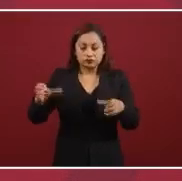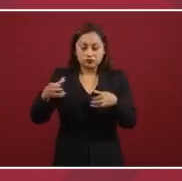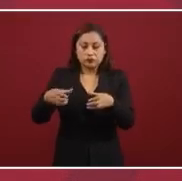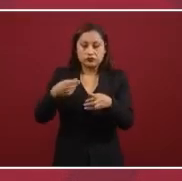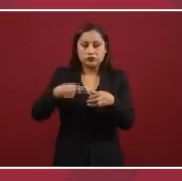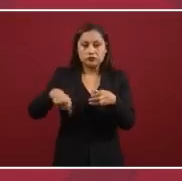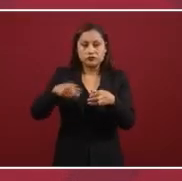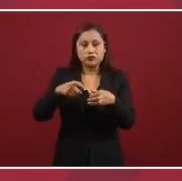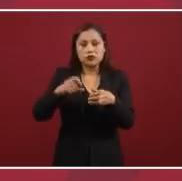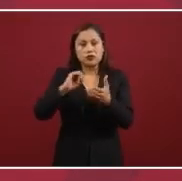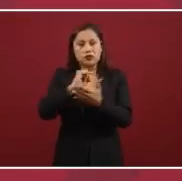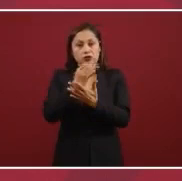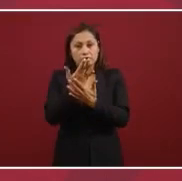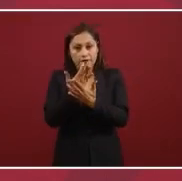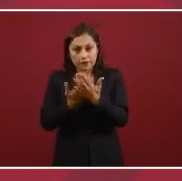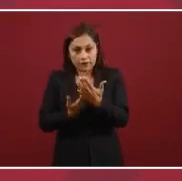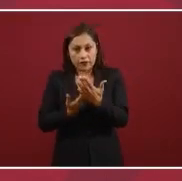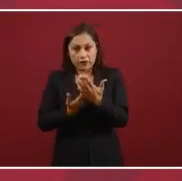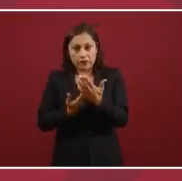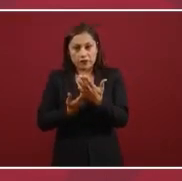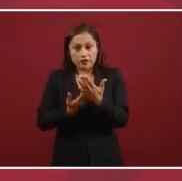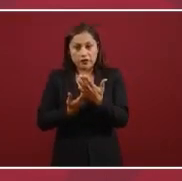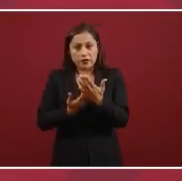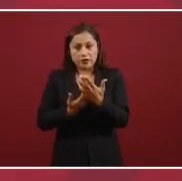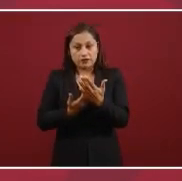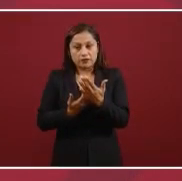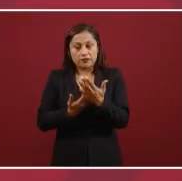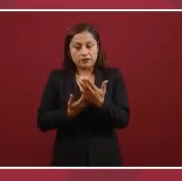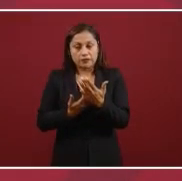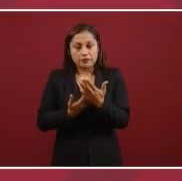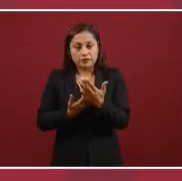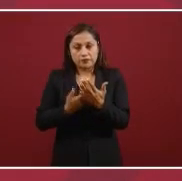un informe al presidente,